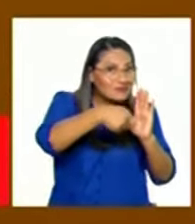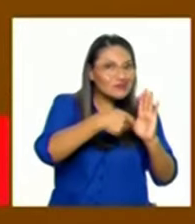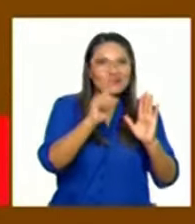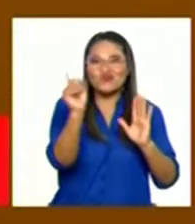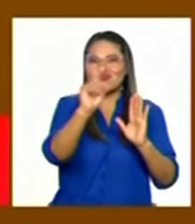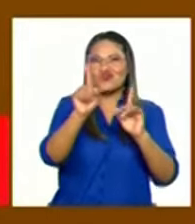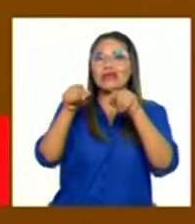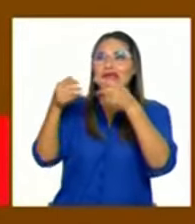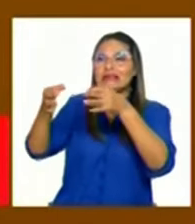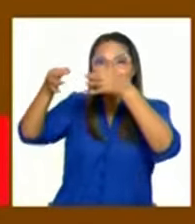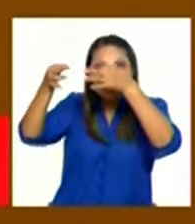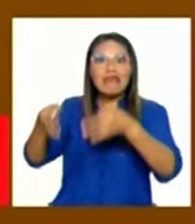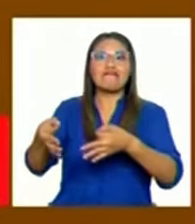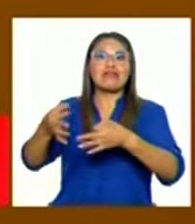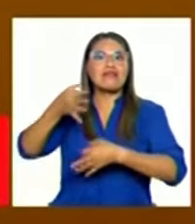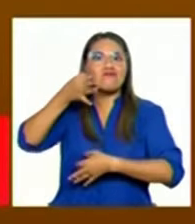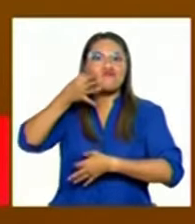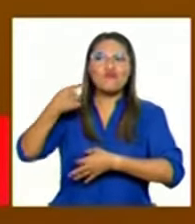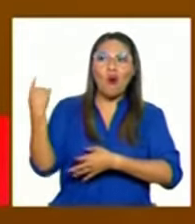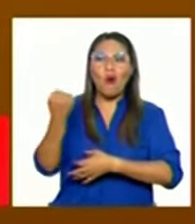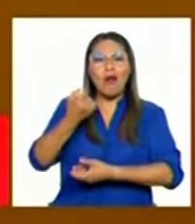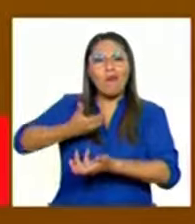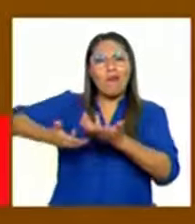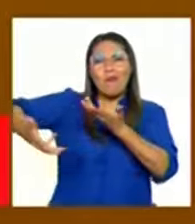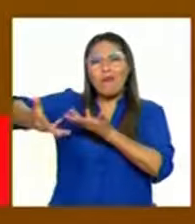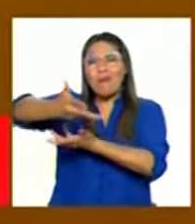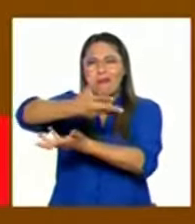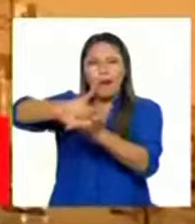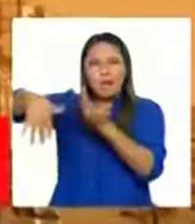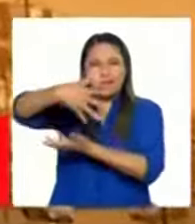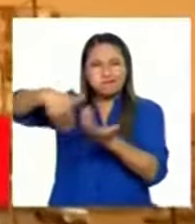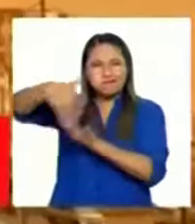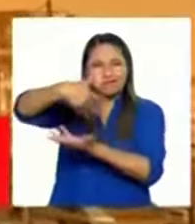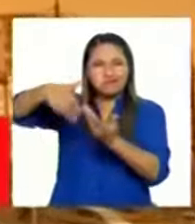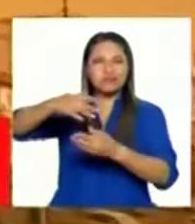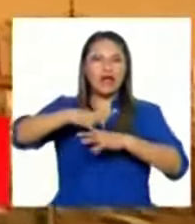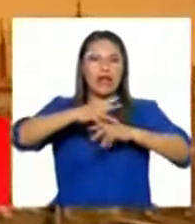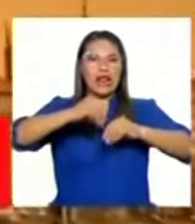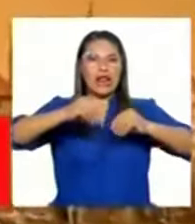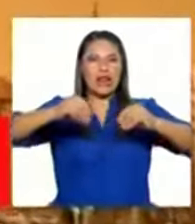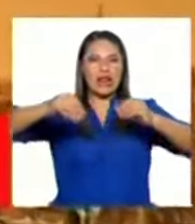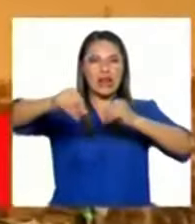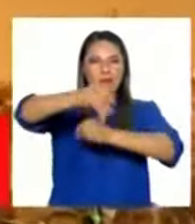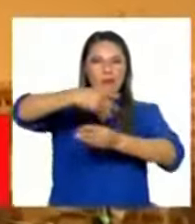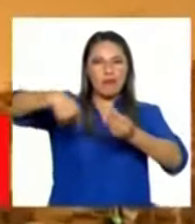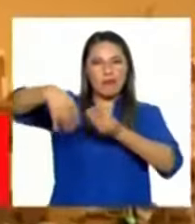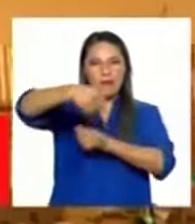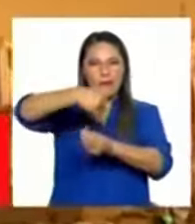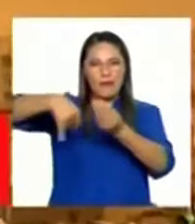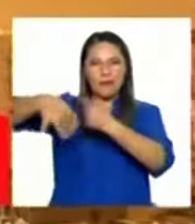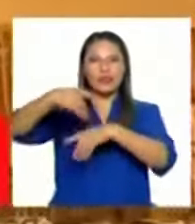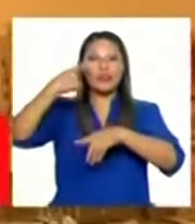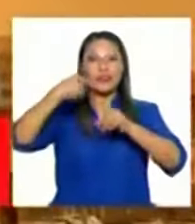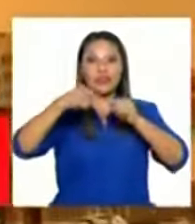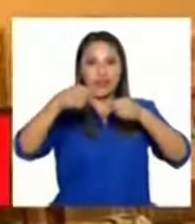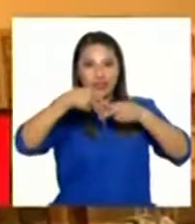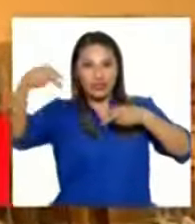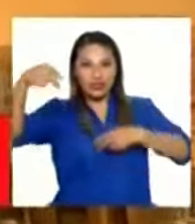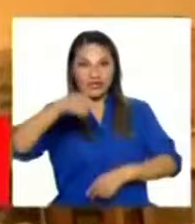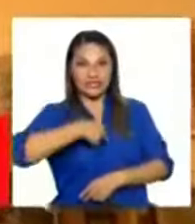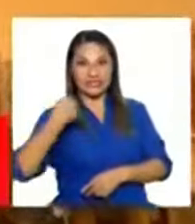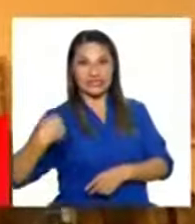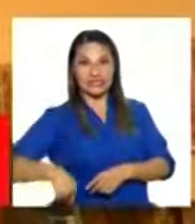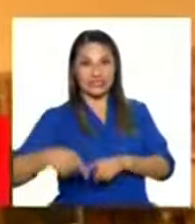color anaranjado que da cuenta del impacto de una tormenta de arena que viene afectando el norte de China, zona limítrofe